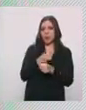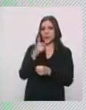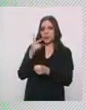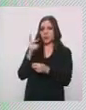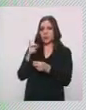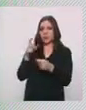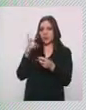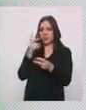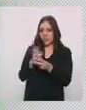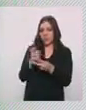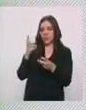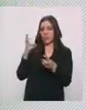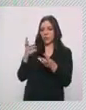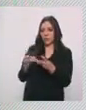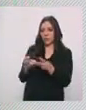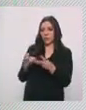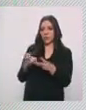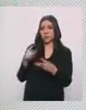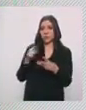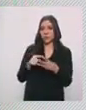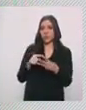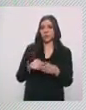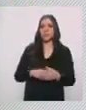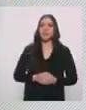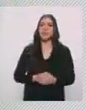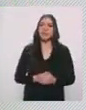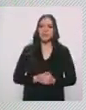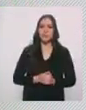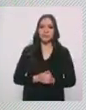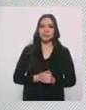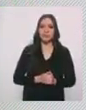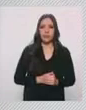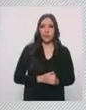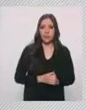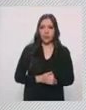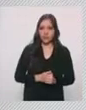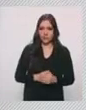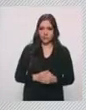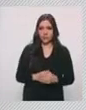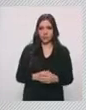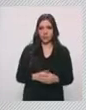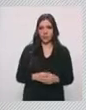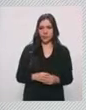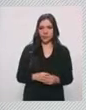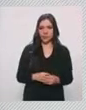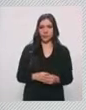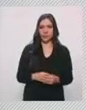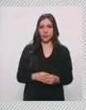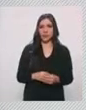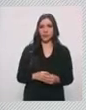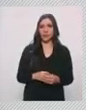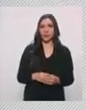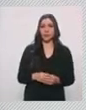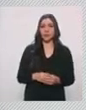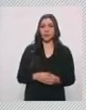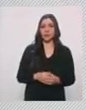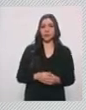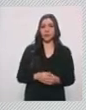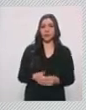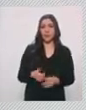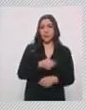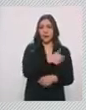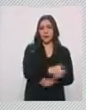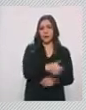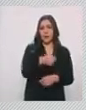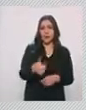segundo, abrir cuando crea que no tengo de dónde agarrarme. Y el tercero, abrir cuando crea que no puedo o no encuentro la forma de continuar. Y en cada sobre